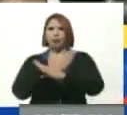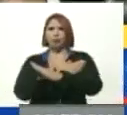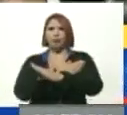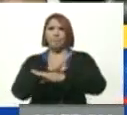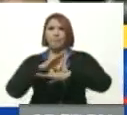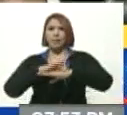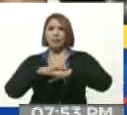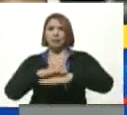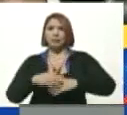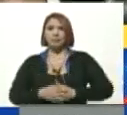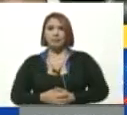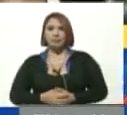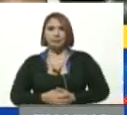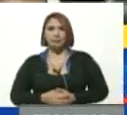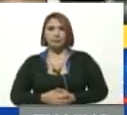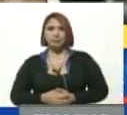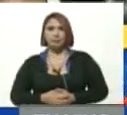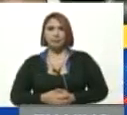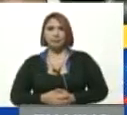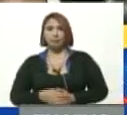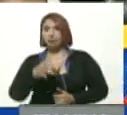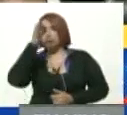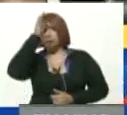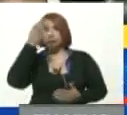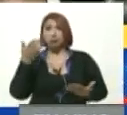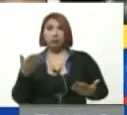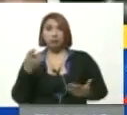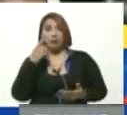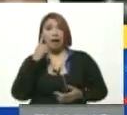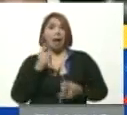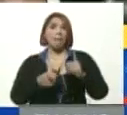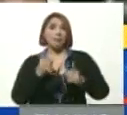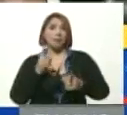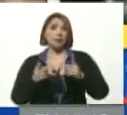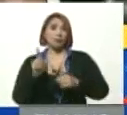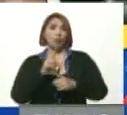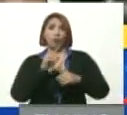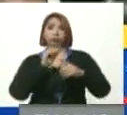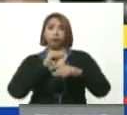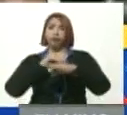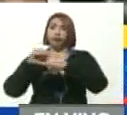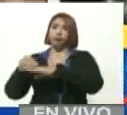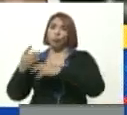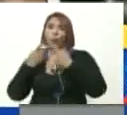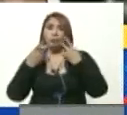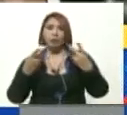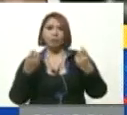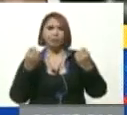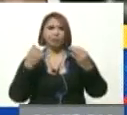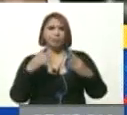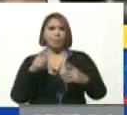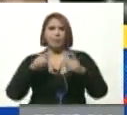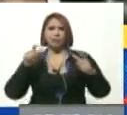suceda. No saben, mira, porque a veces no lo comunicamos. La cantidad de gente